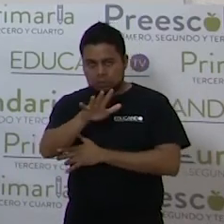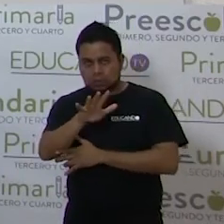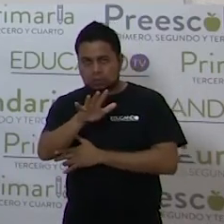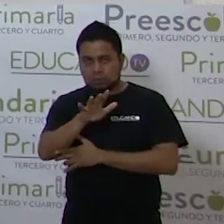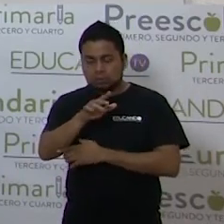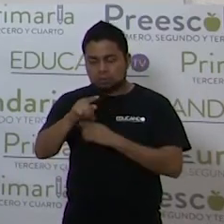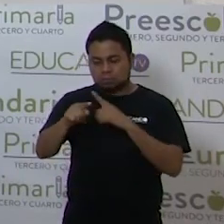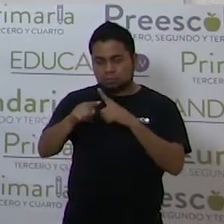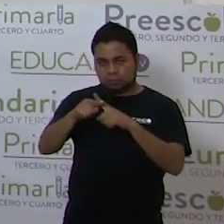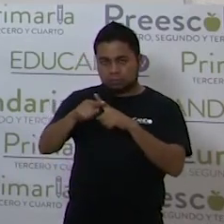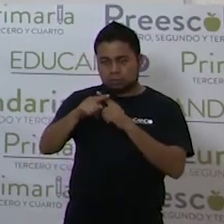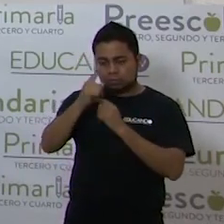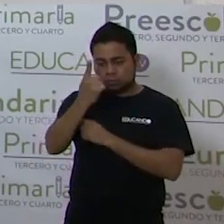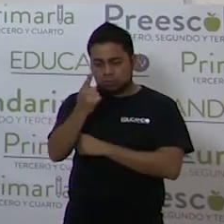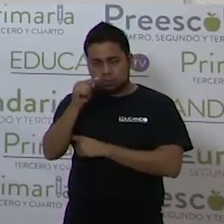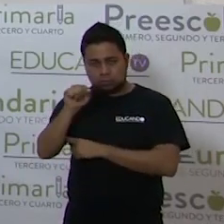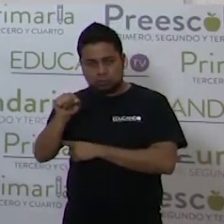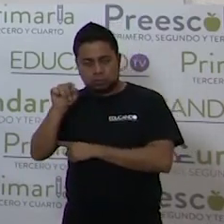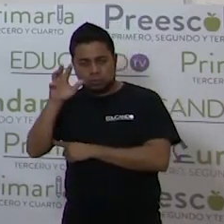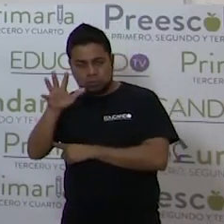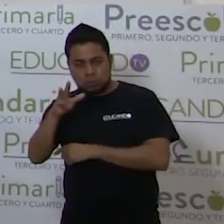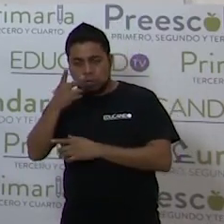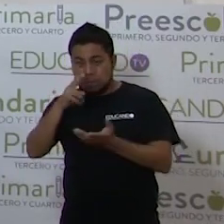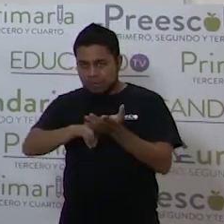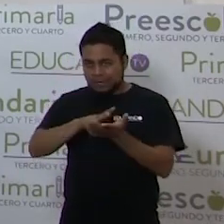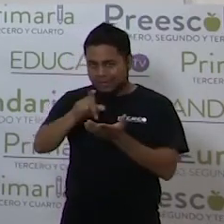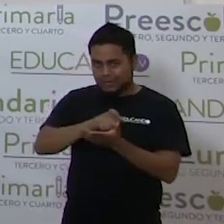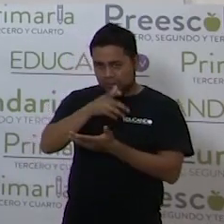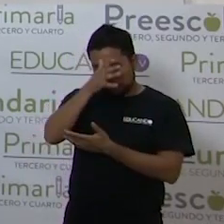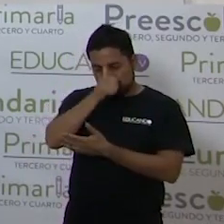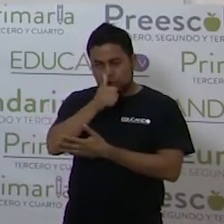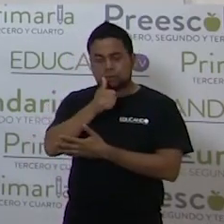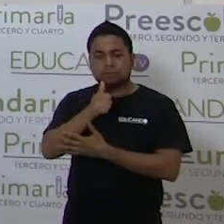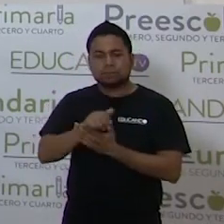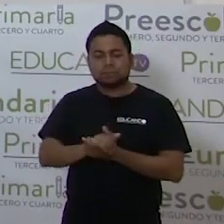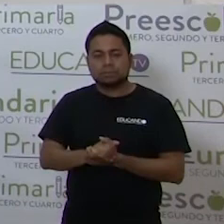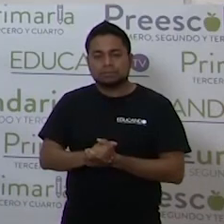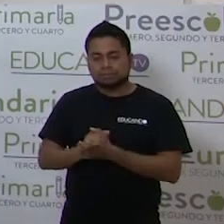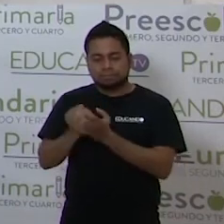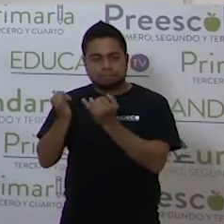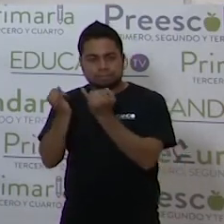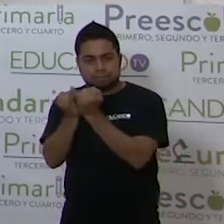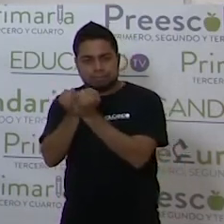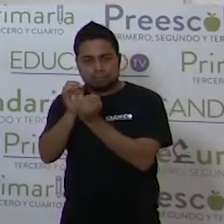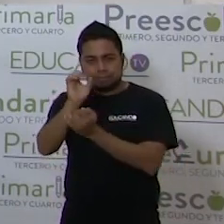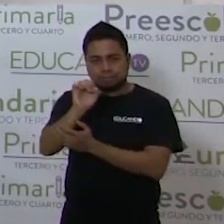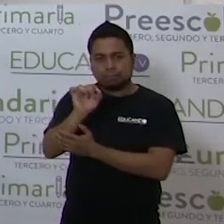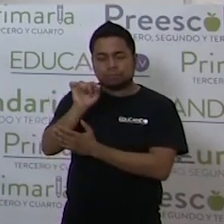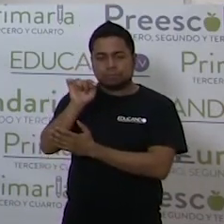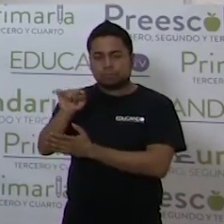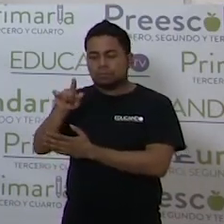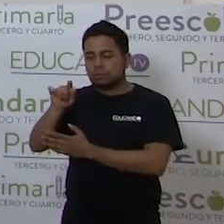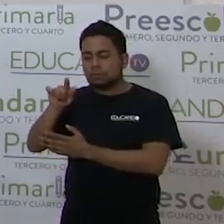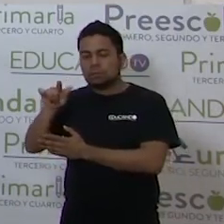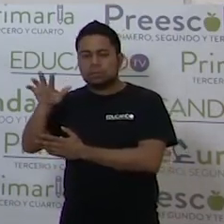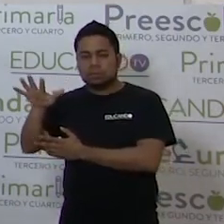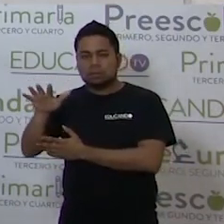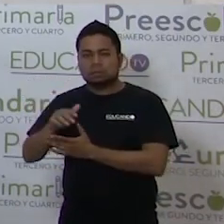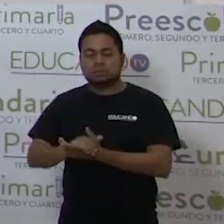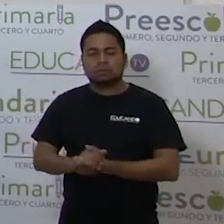por 1.5 que vale x igual a 0.75